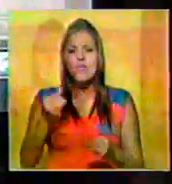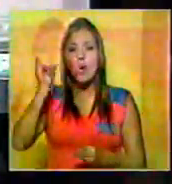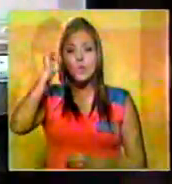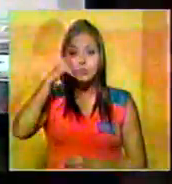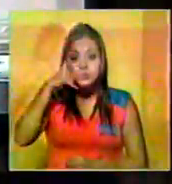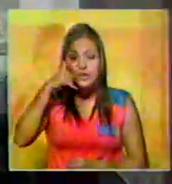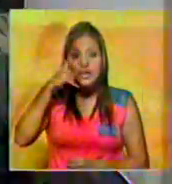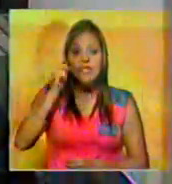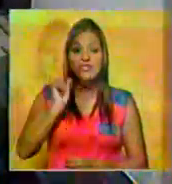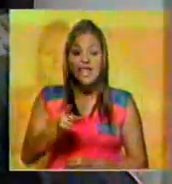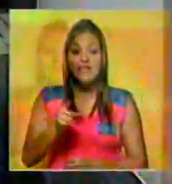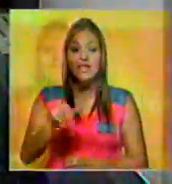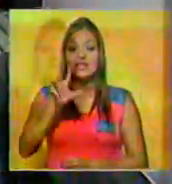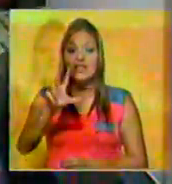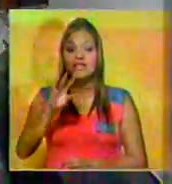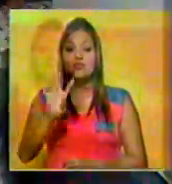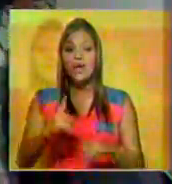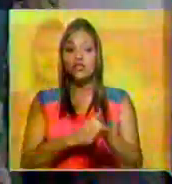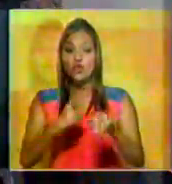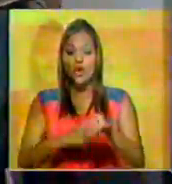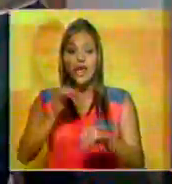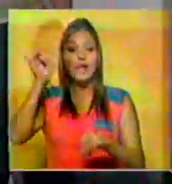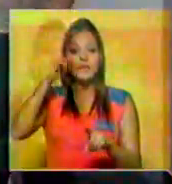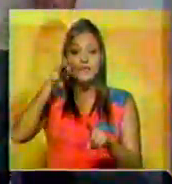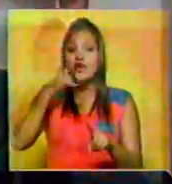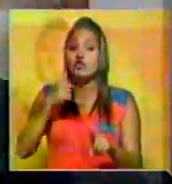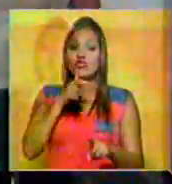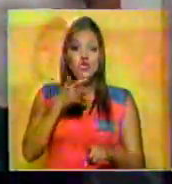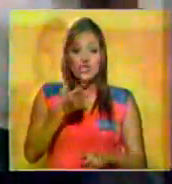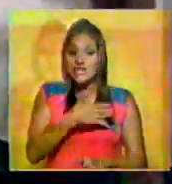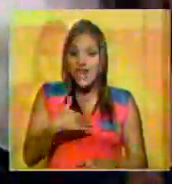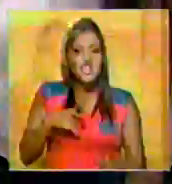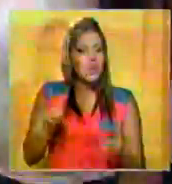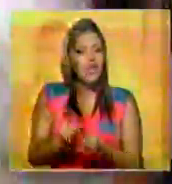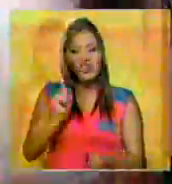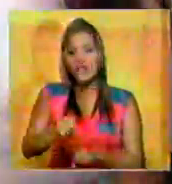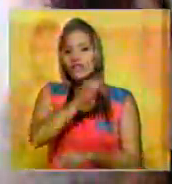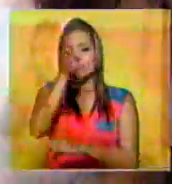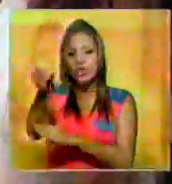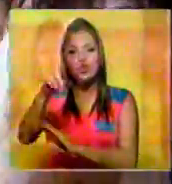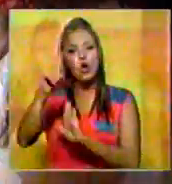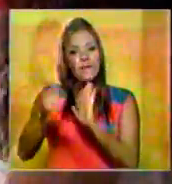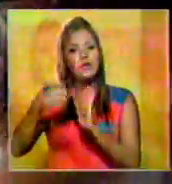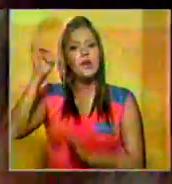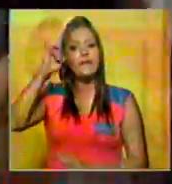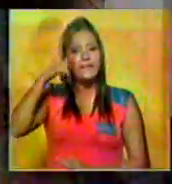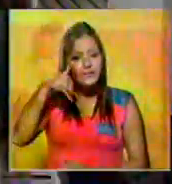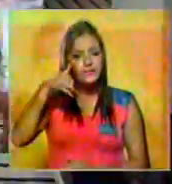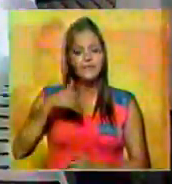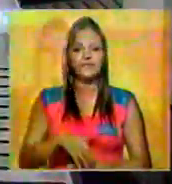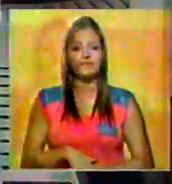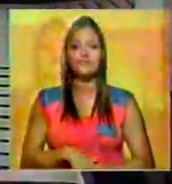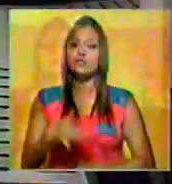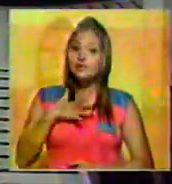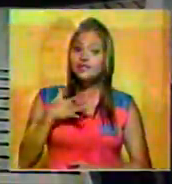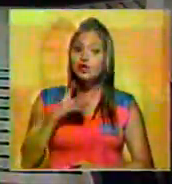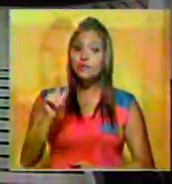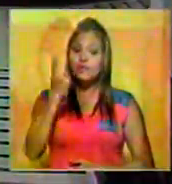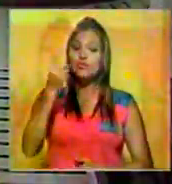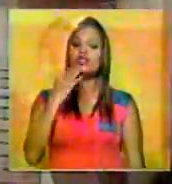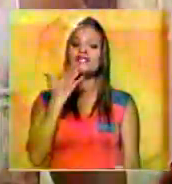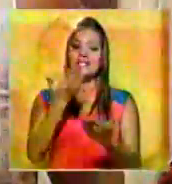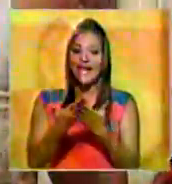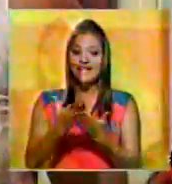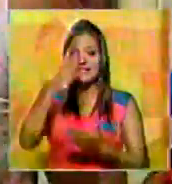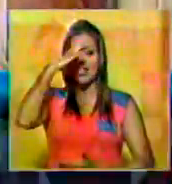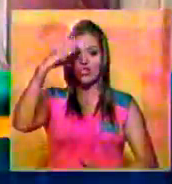niña deberá orinar cada 3 o 4 horas, así no tenga ganas, para vaciar por completo su vejiga. Me siento primeramente muy agradecida